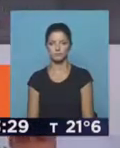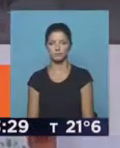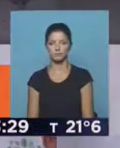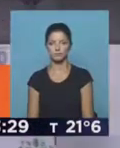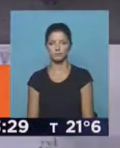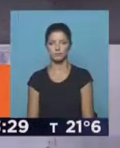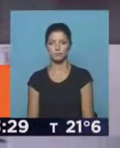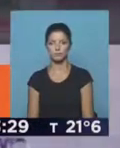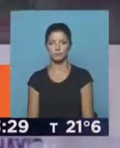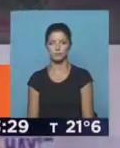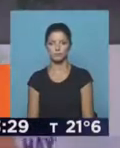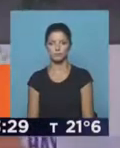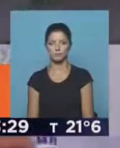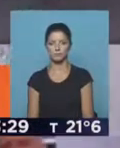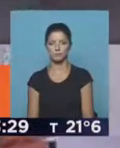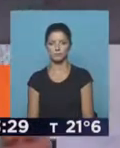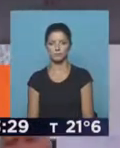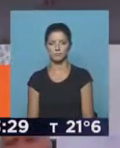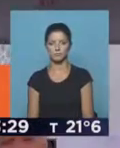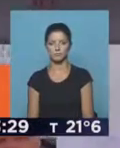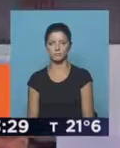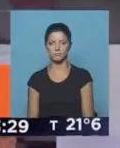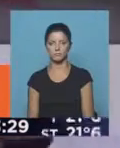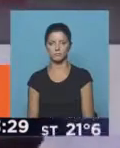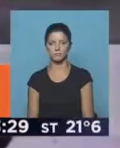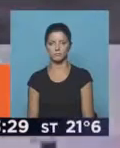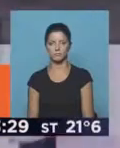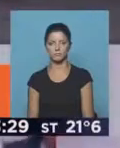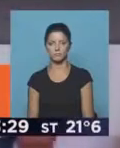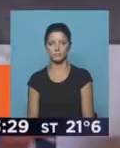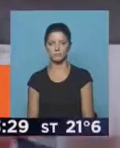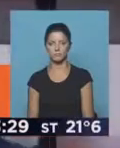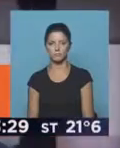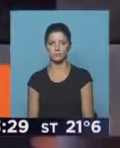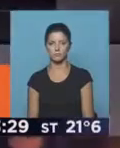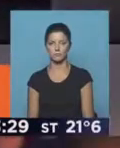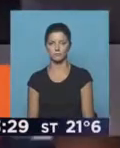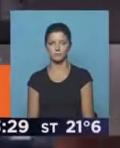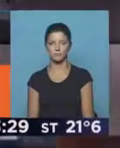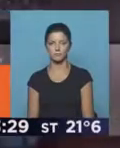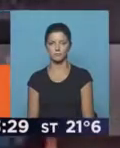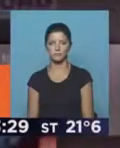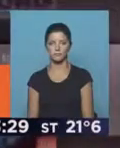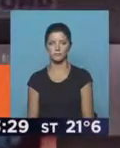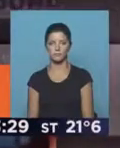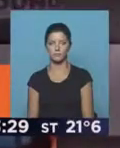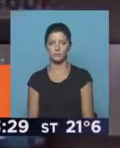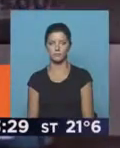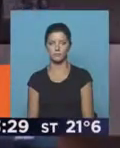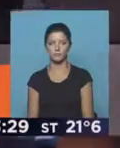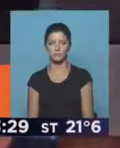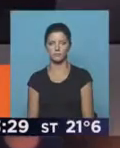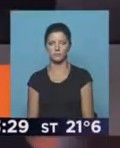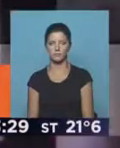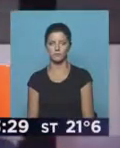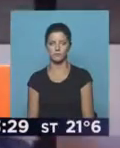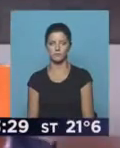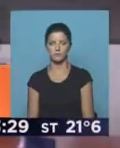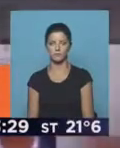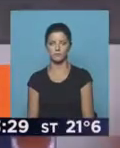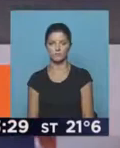diyecek, serbest olacak. Yok ya, sen sanki zilullah fil alemsin, Allah'ın